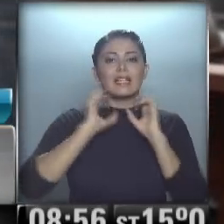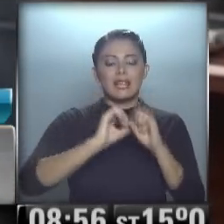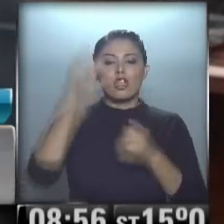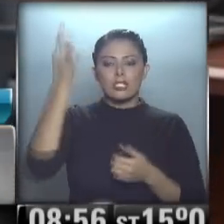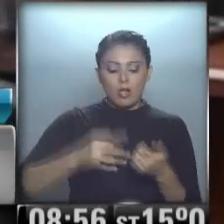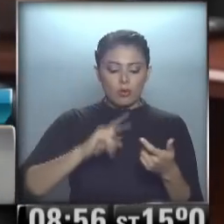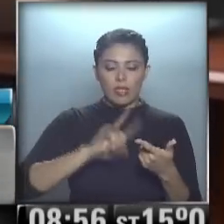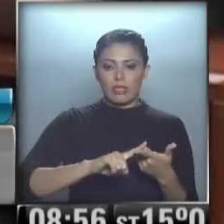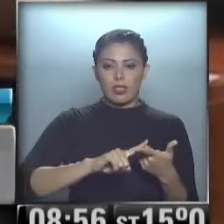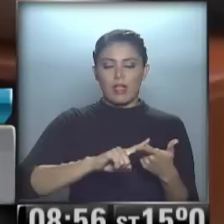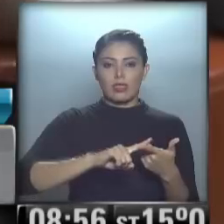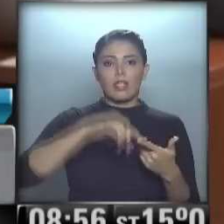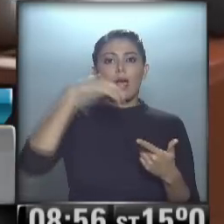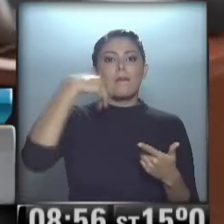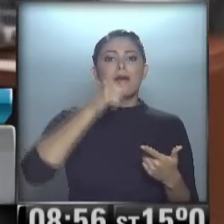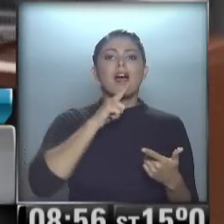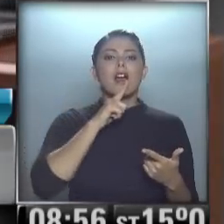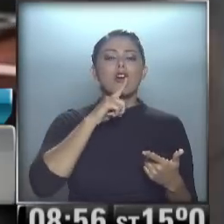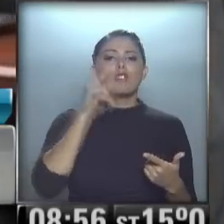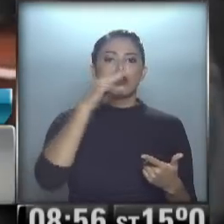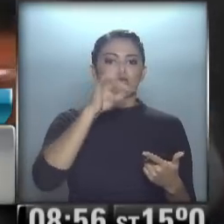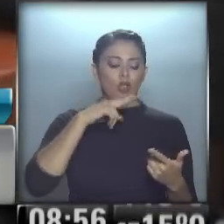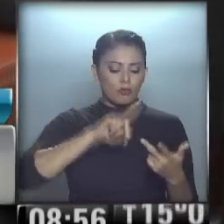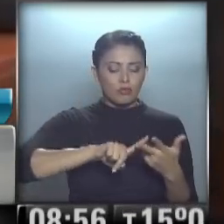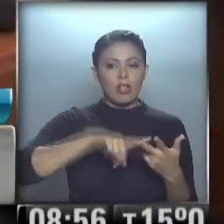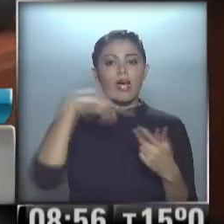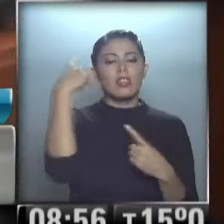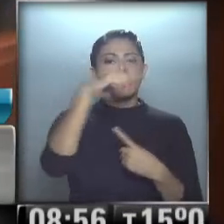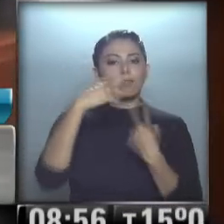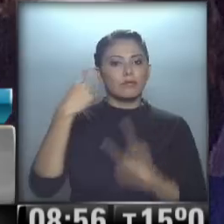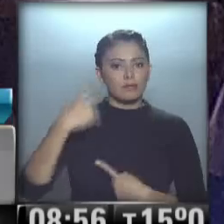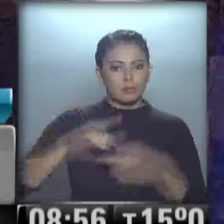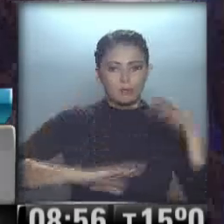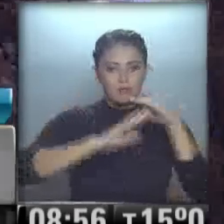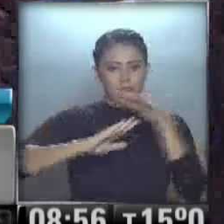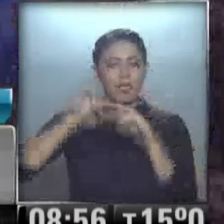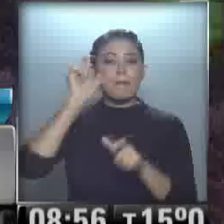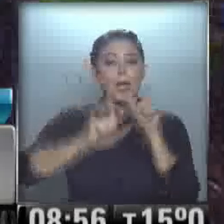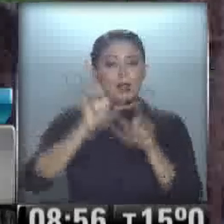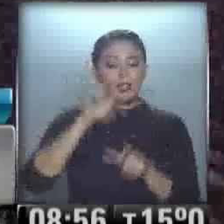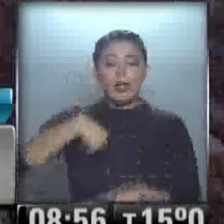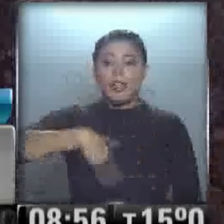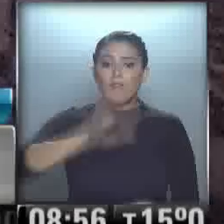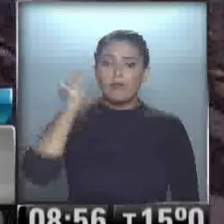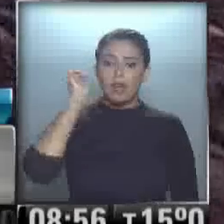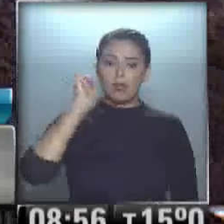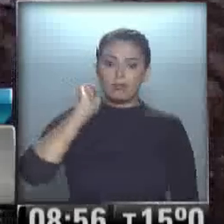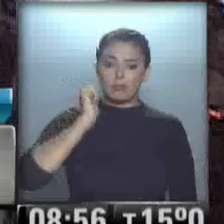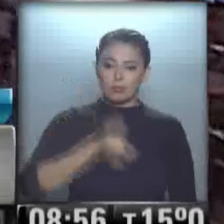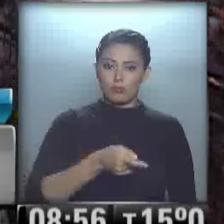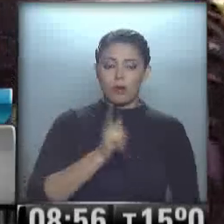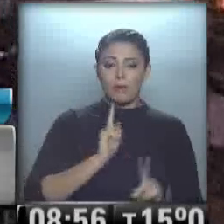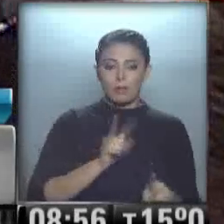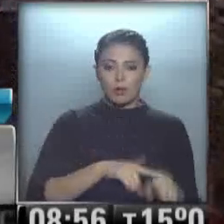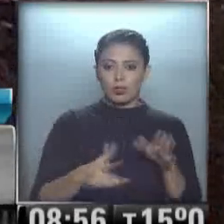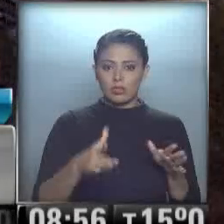seguridad Enrique matov los de más jerarquía de las personas que serán juzgadas en este